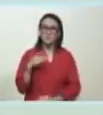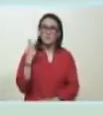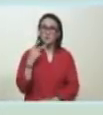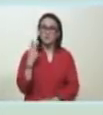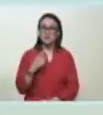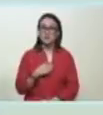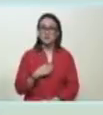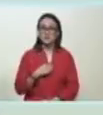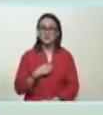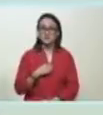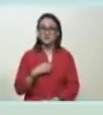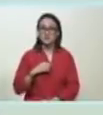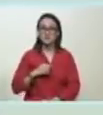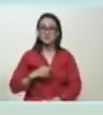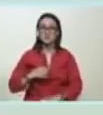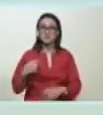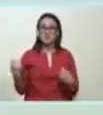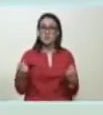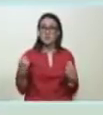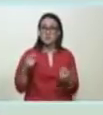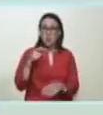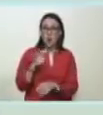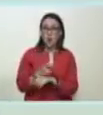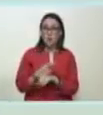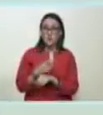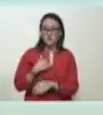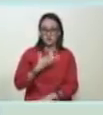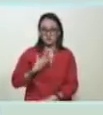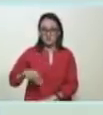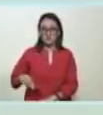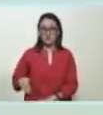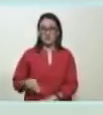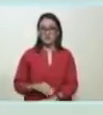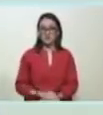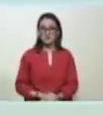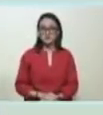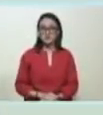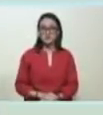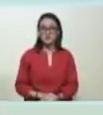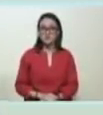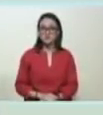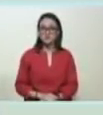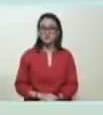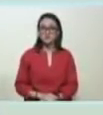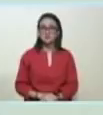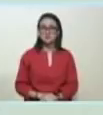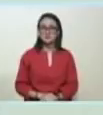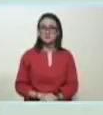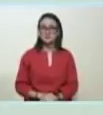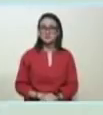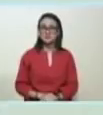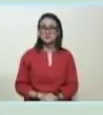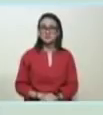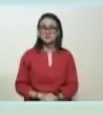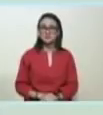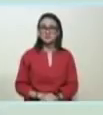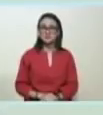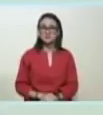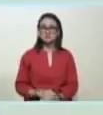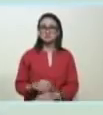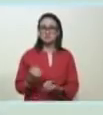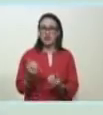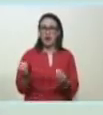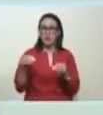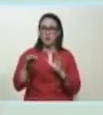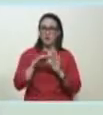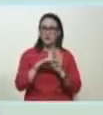político promovida por el gobierno que presido, para llegar al máximo nivel de